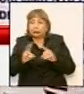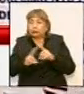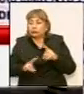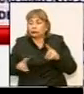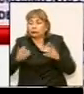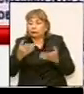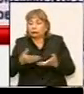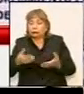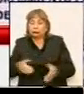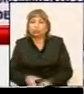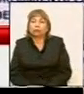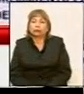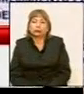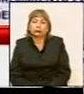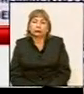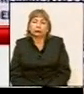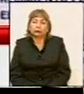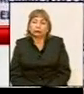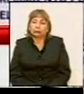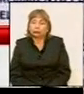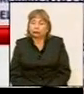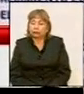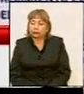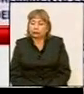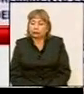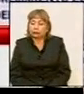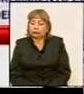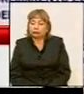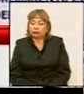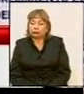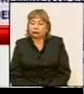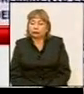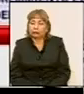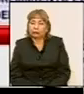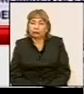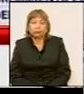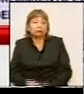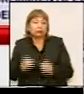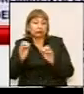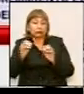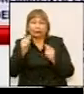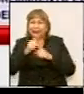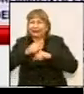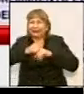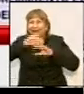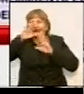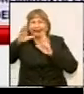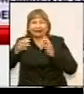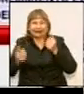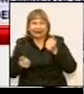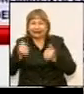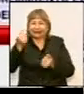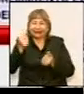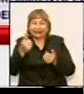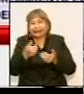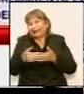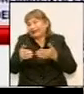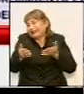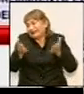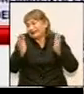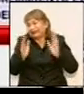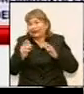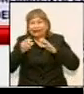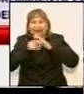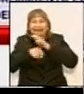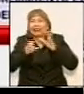solamente ¿cómo le dicen? Volar piedras y ponerlas en un camión, parece, ¿no? O sea, cualquiera que diga eso que nunca vio una